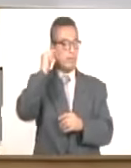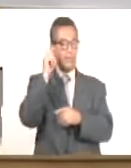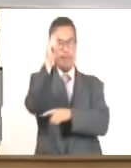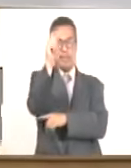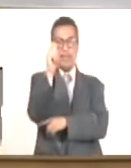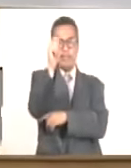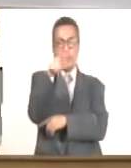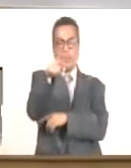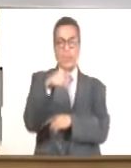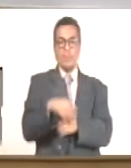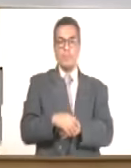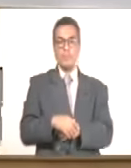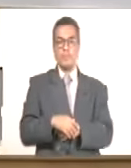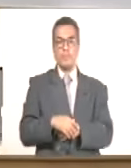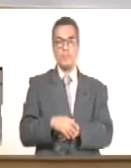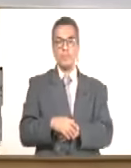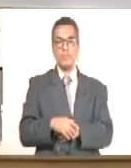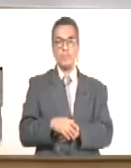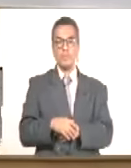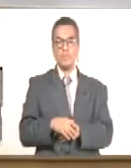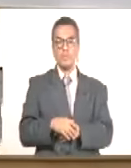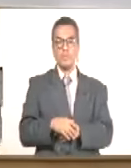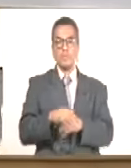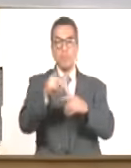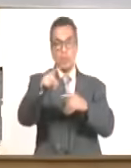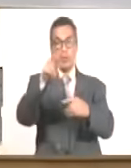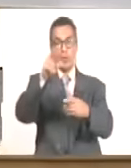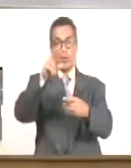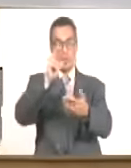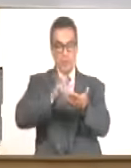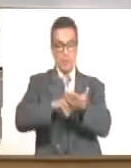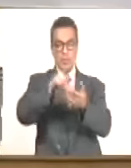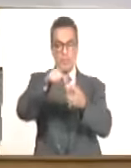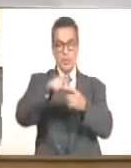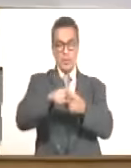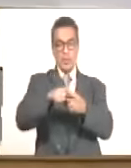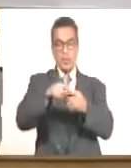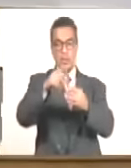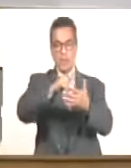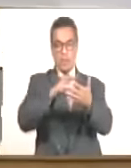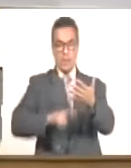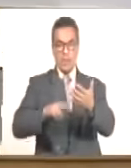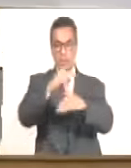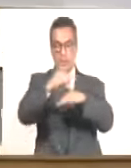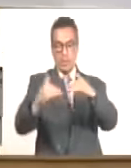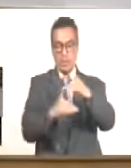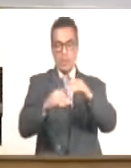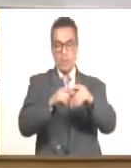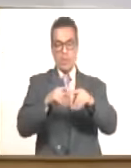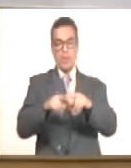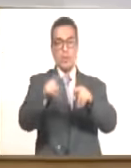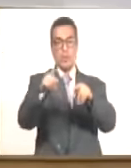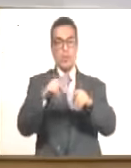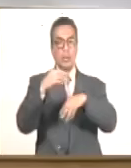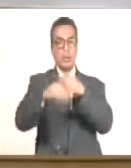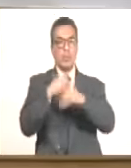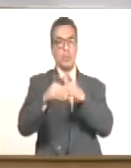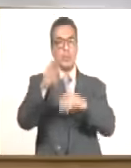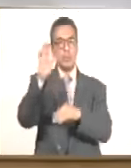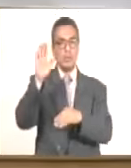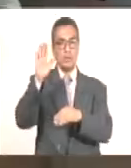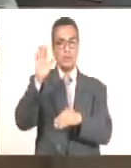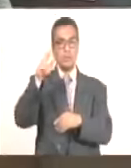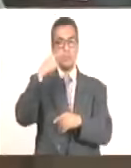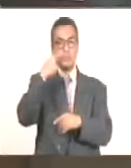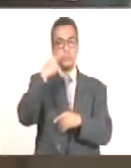y los honorables diputados que estén a favor del proyecto de acta leído por el subsecretario, sírvanse manifestarlo con la señal de